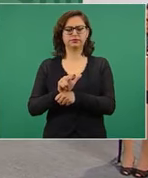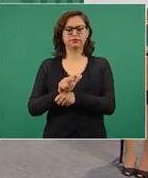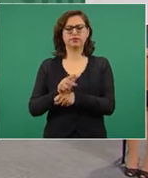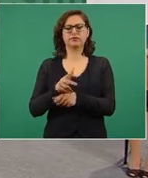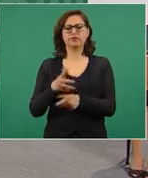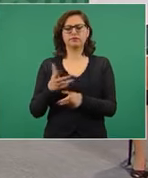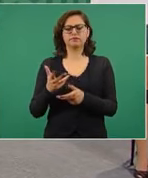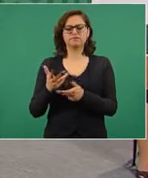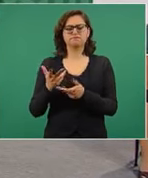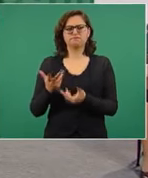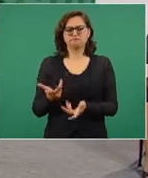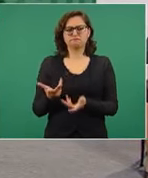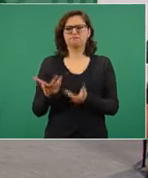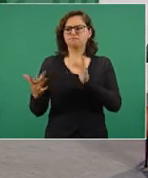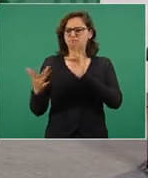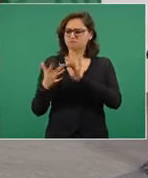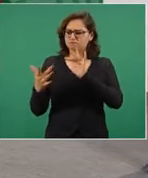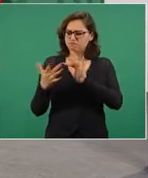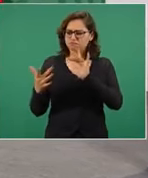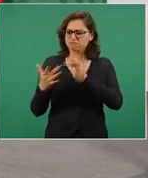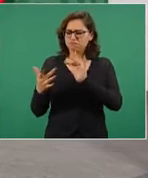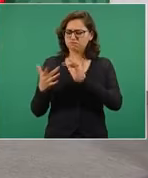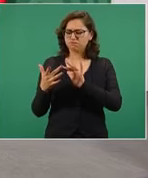Hemos mantenido buenas